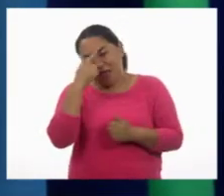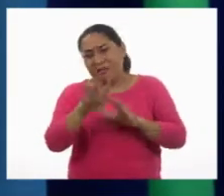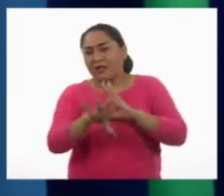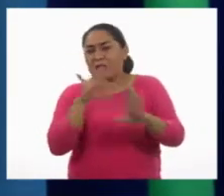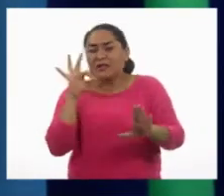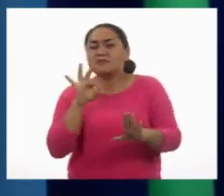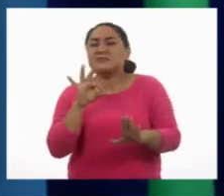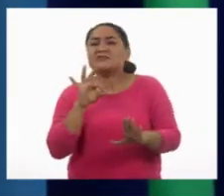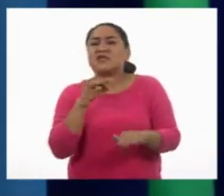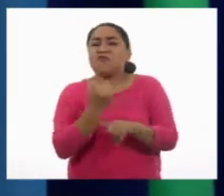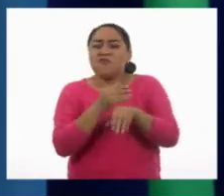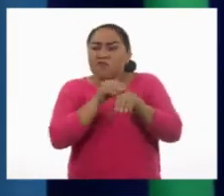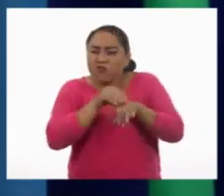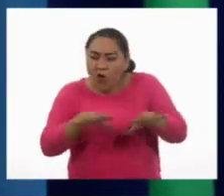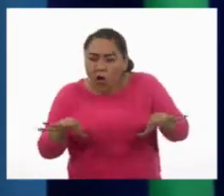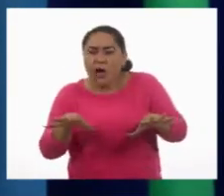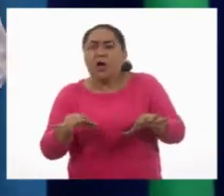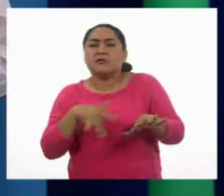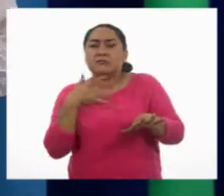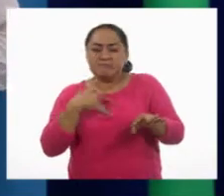el pensamiento visual.